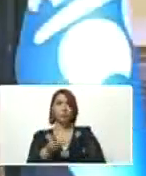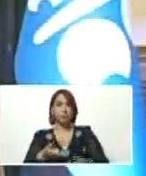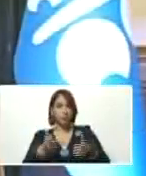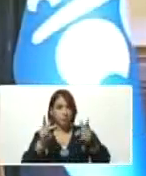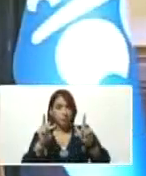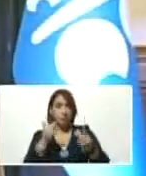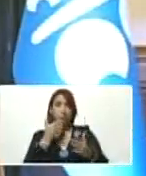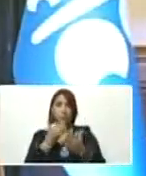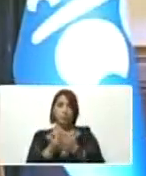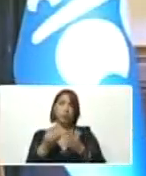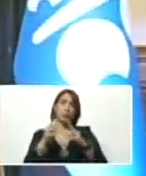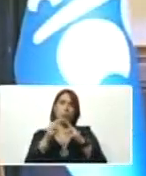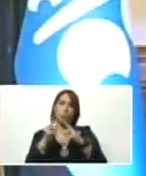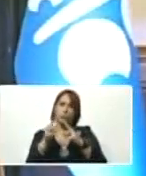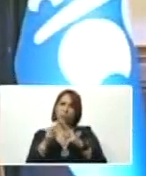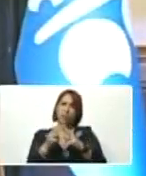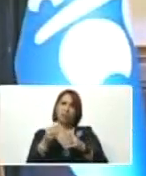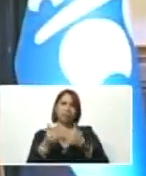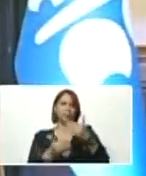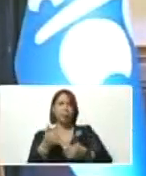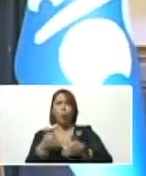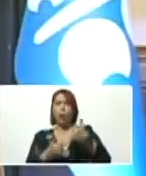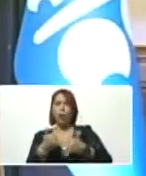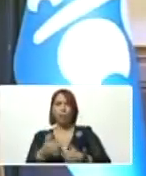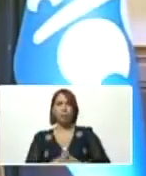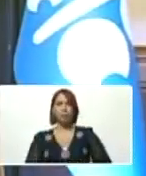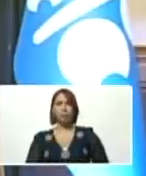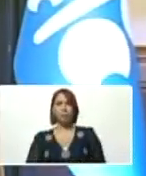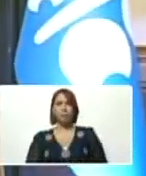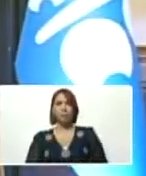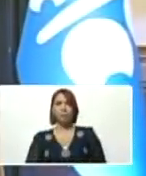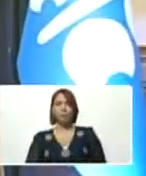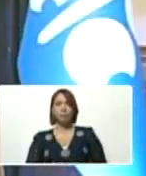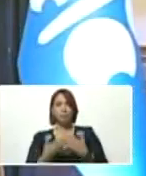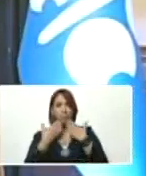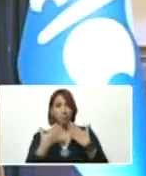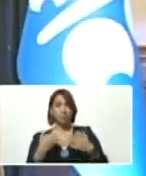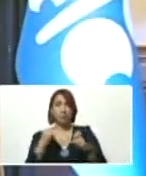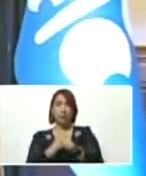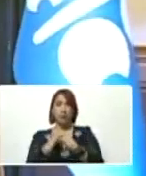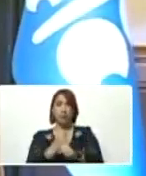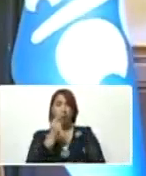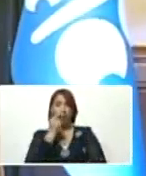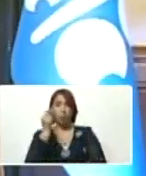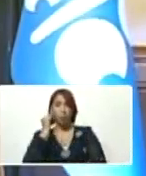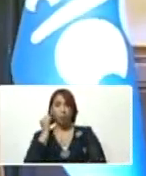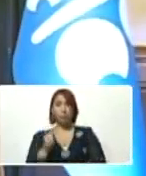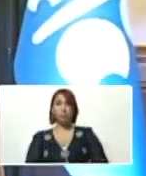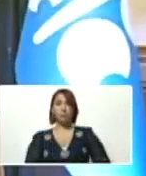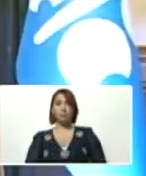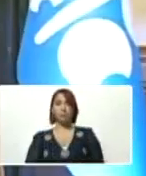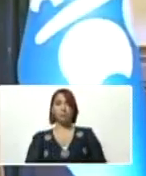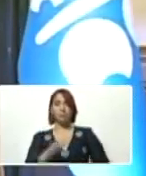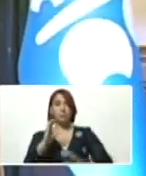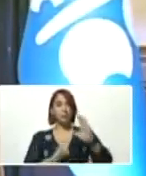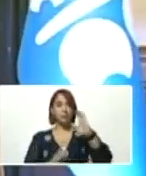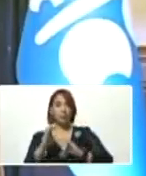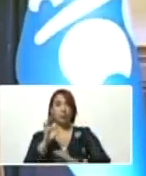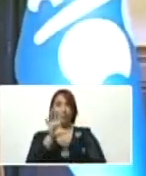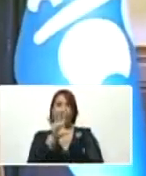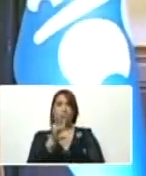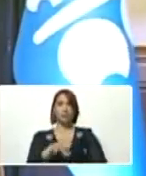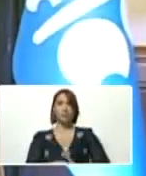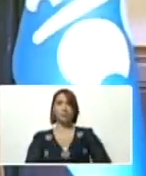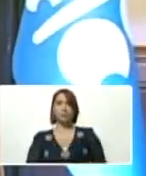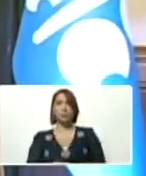mano los avances que gracias a los trabajadores, trabajadoras, científicos del país,